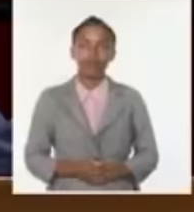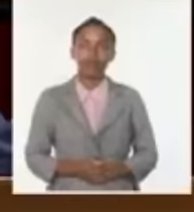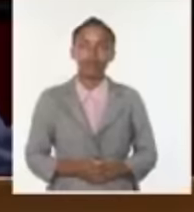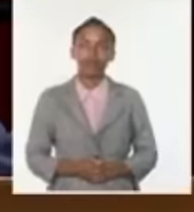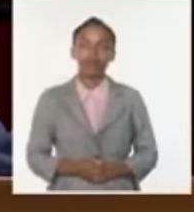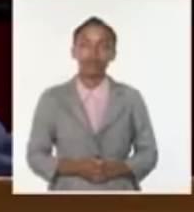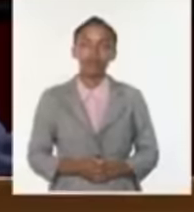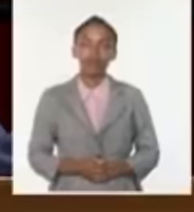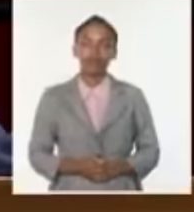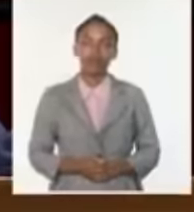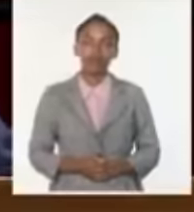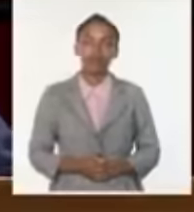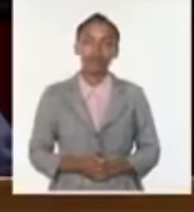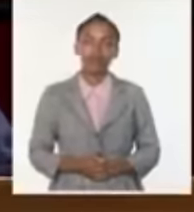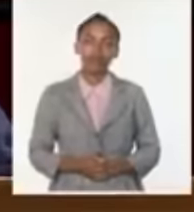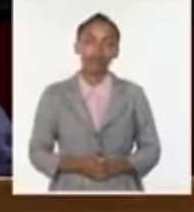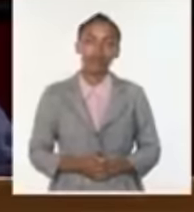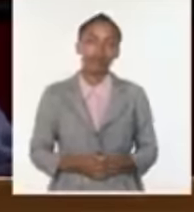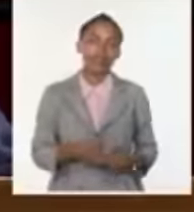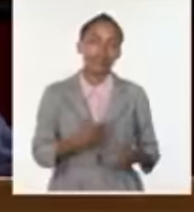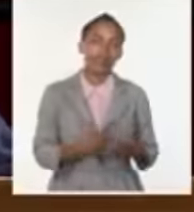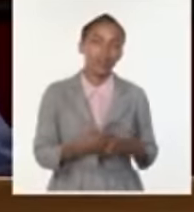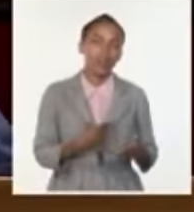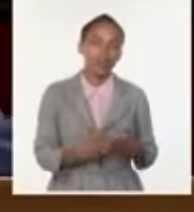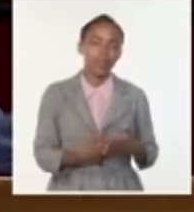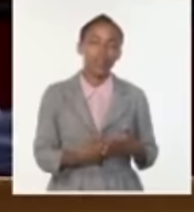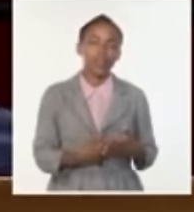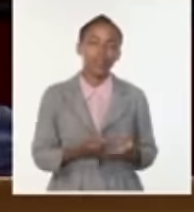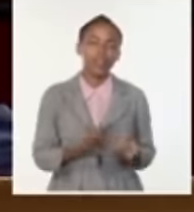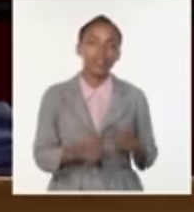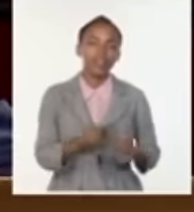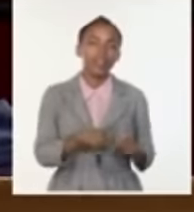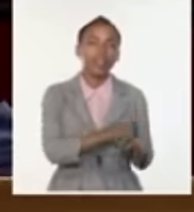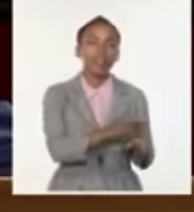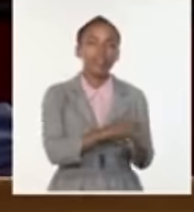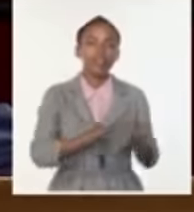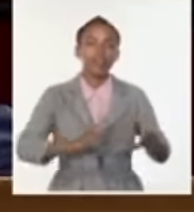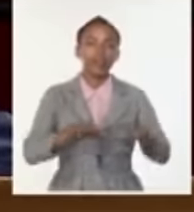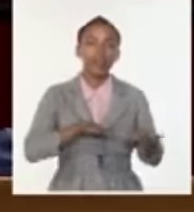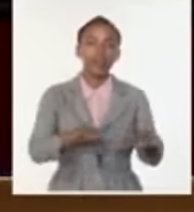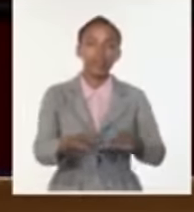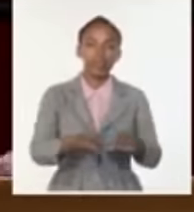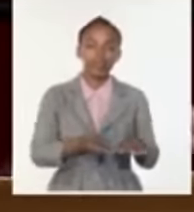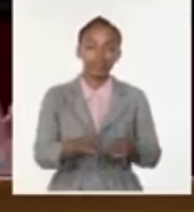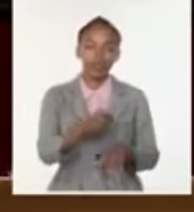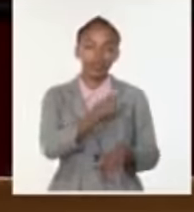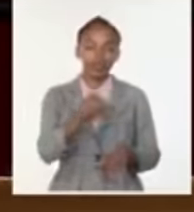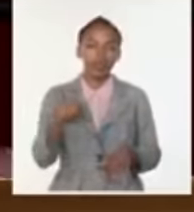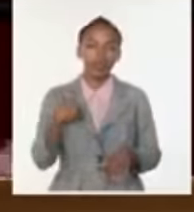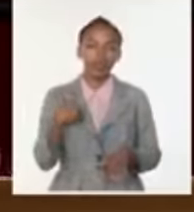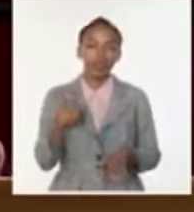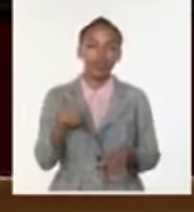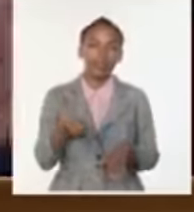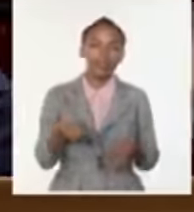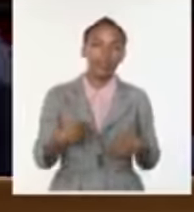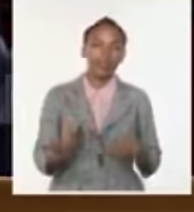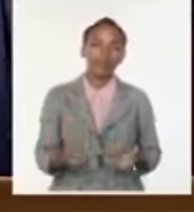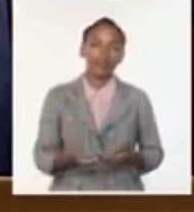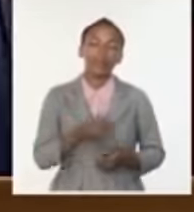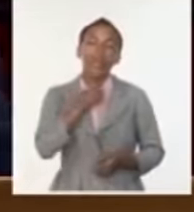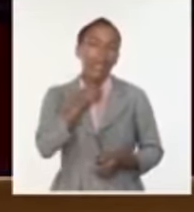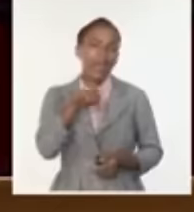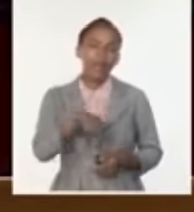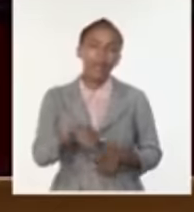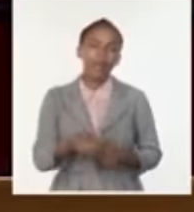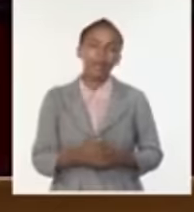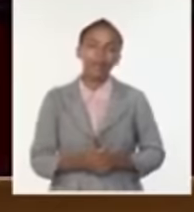estatal, llámese empresa y unidades presupuestadas, y las diferentes formas de gestión estatal. Es como una especie de regla. Les voy a poner un ejemplo,